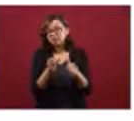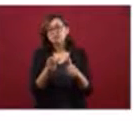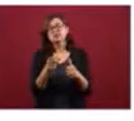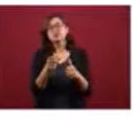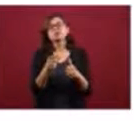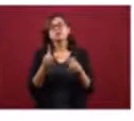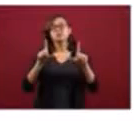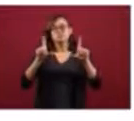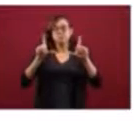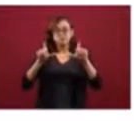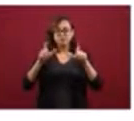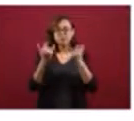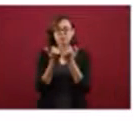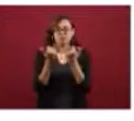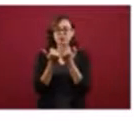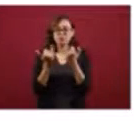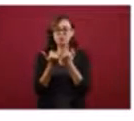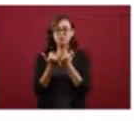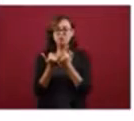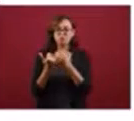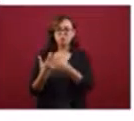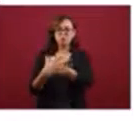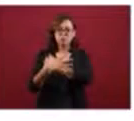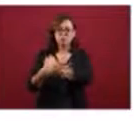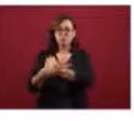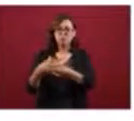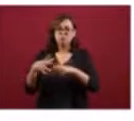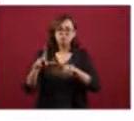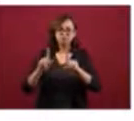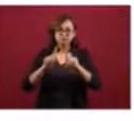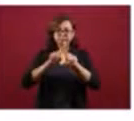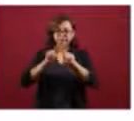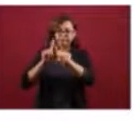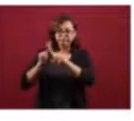de tomografías de los componentes tal cual